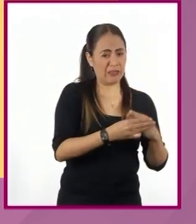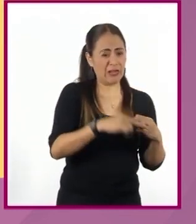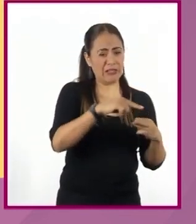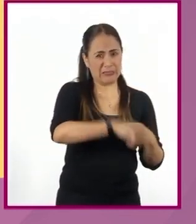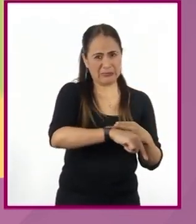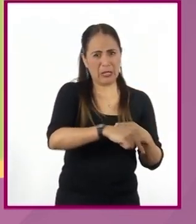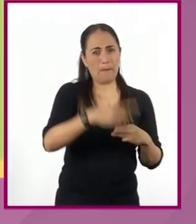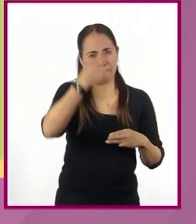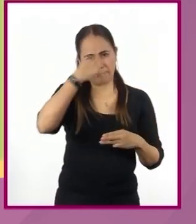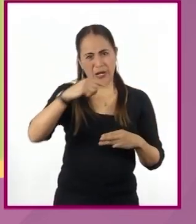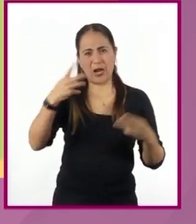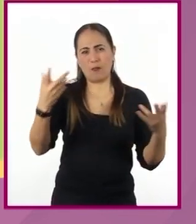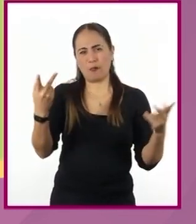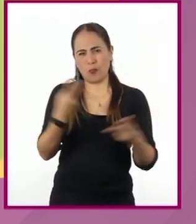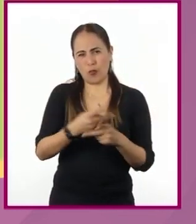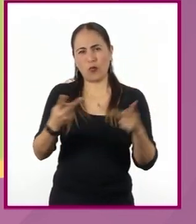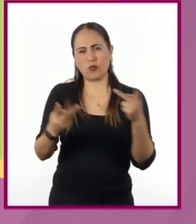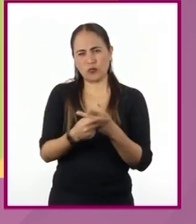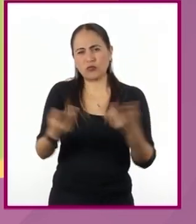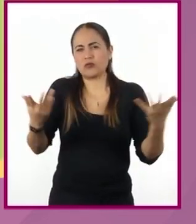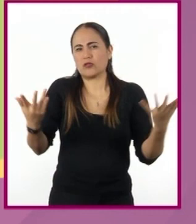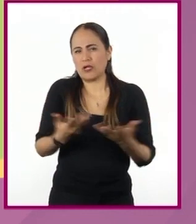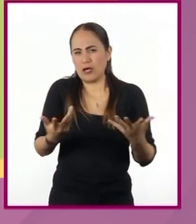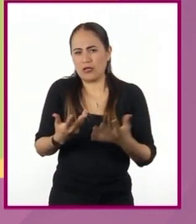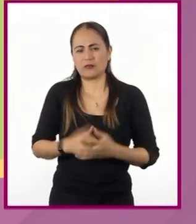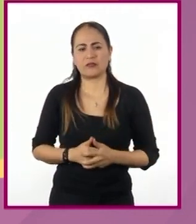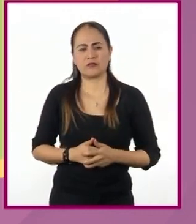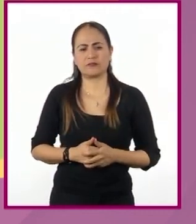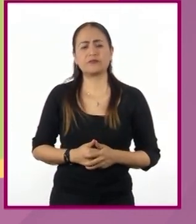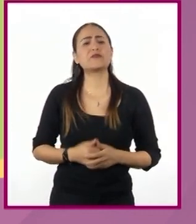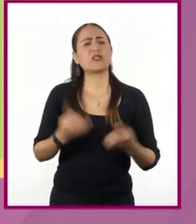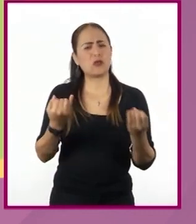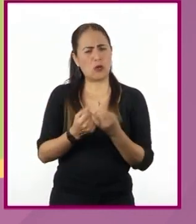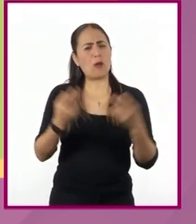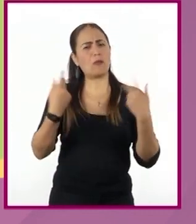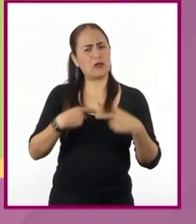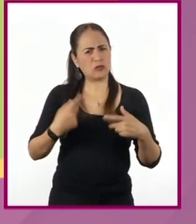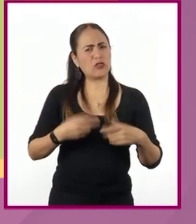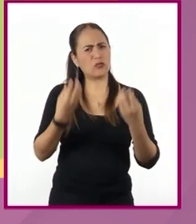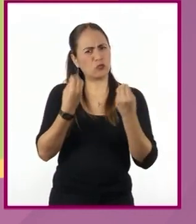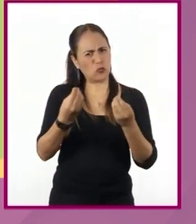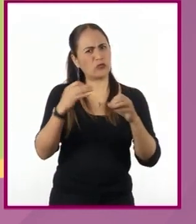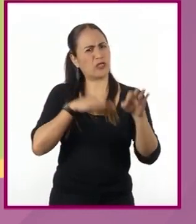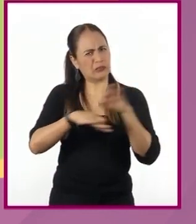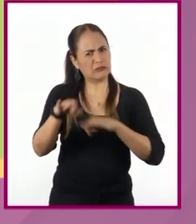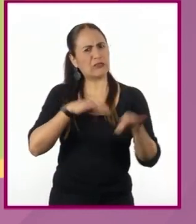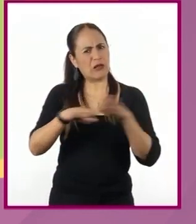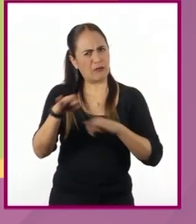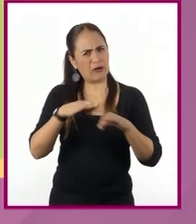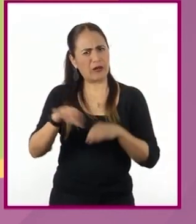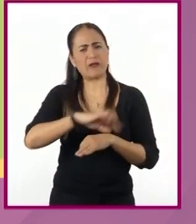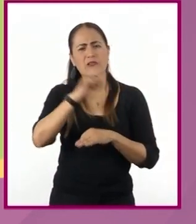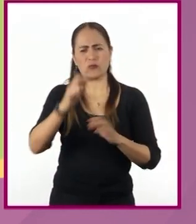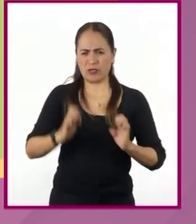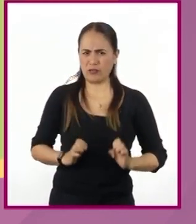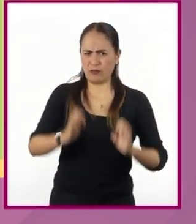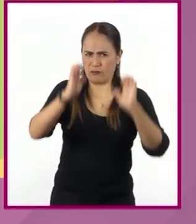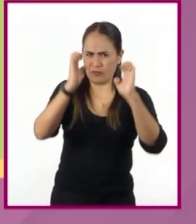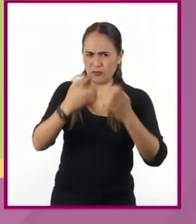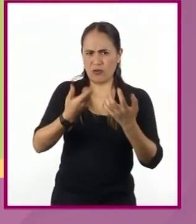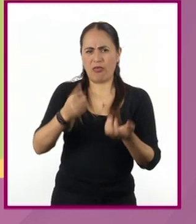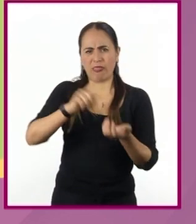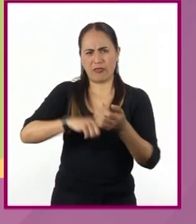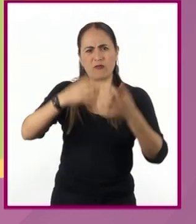más productos. Además de la fuerza de trabajo de muchas personas, aparecieron las fábricas y dio